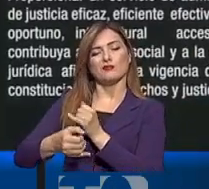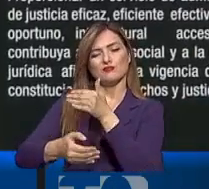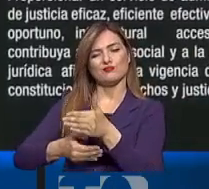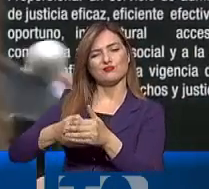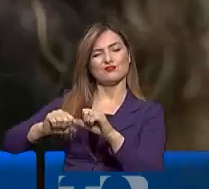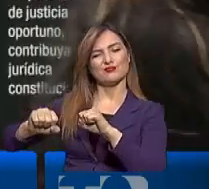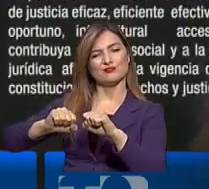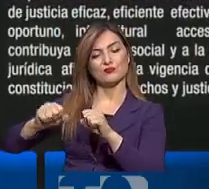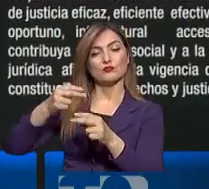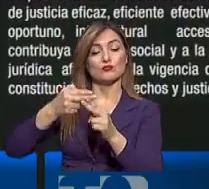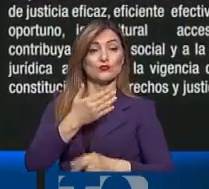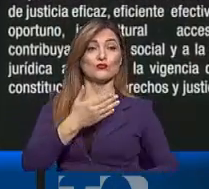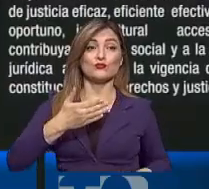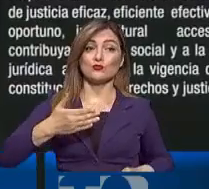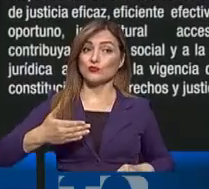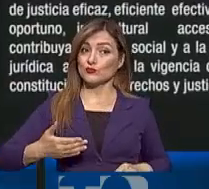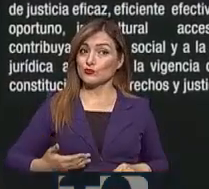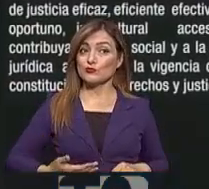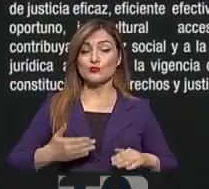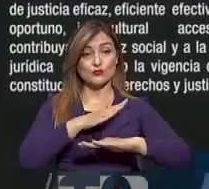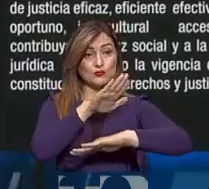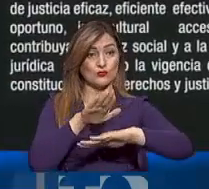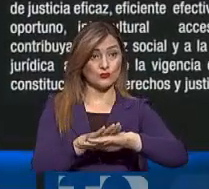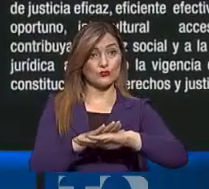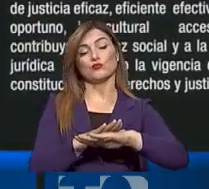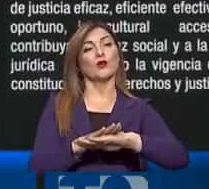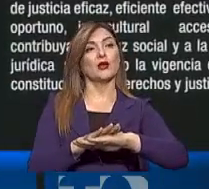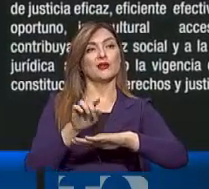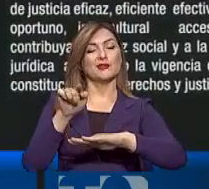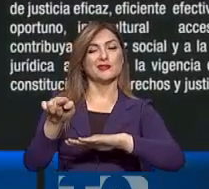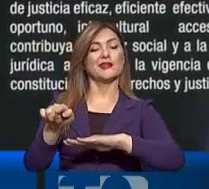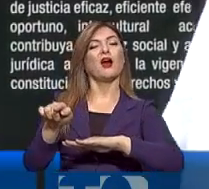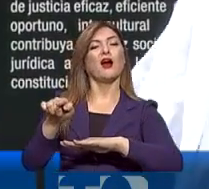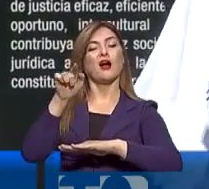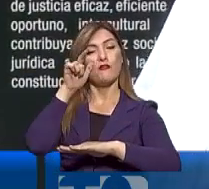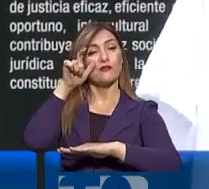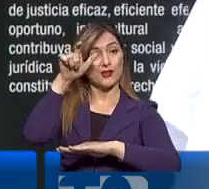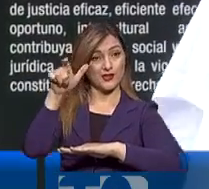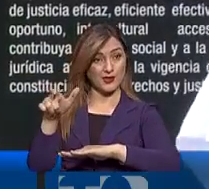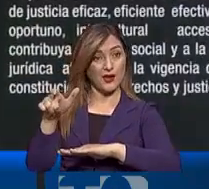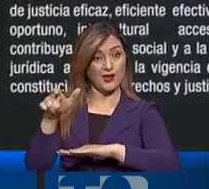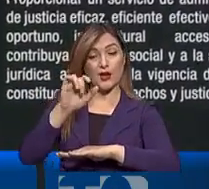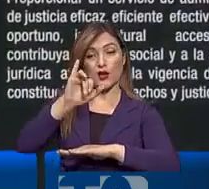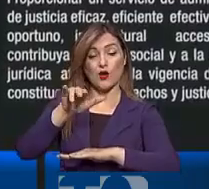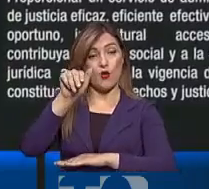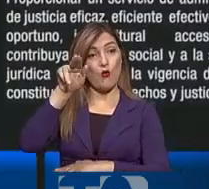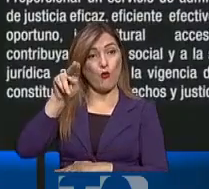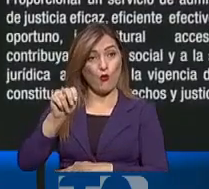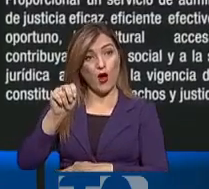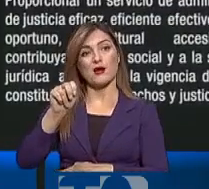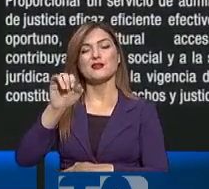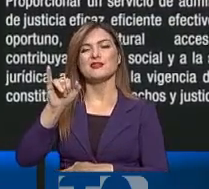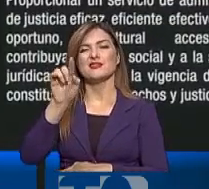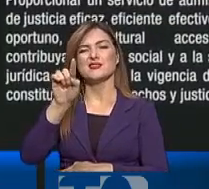de la expresidenta María del Carmen Maldonado, esto con respecto a levantar la suspensión que existía contra el fiscal Juan Carlos Izquierdo. Se